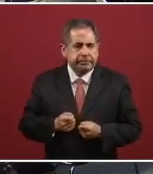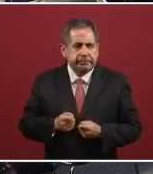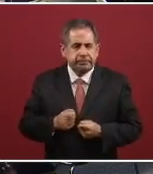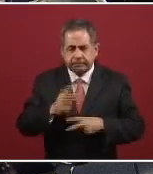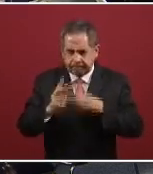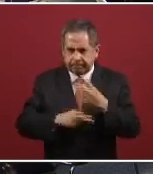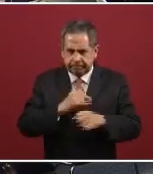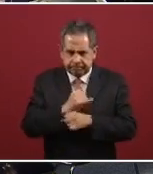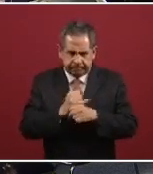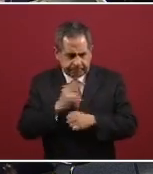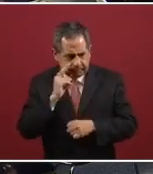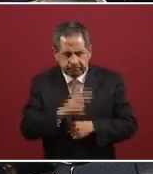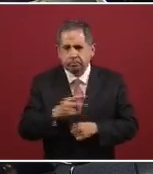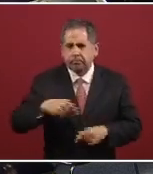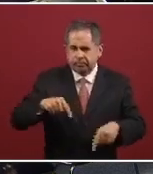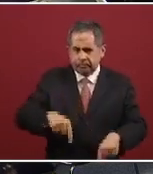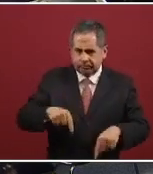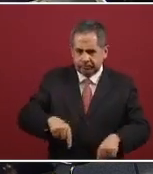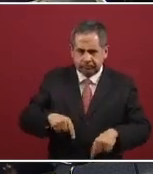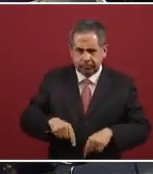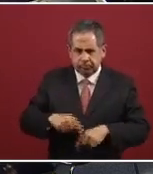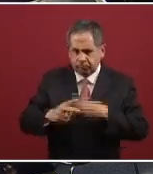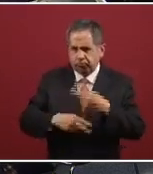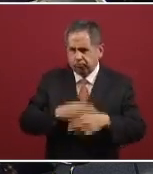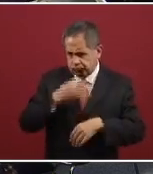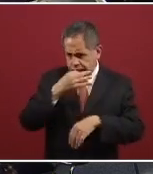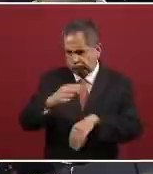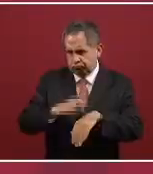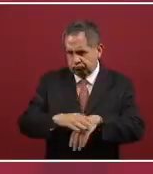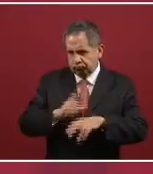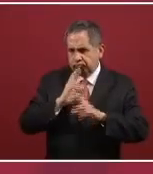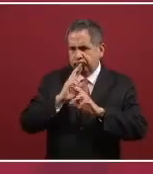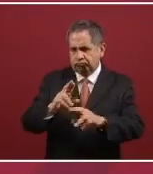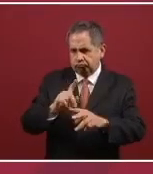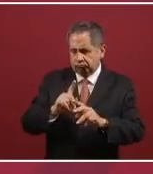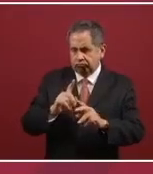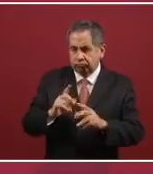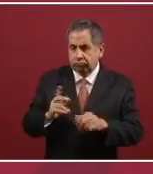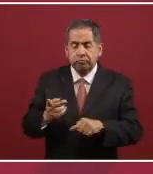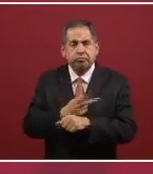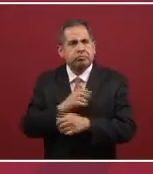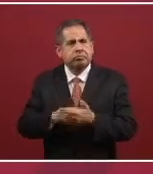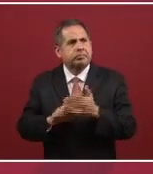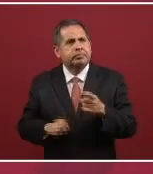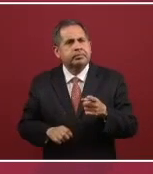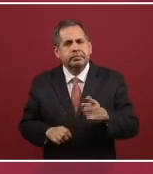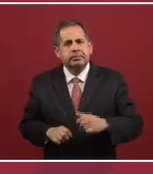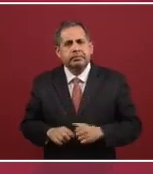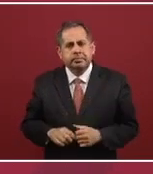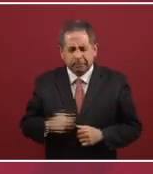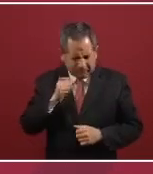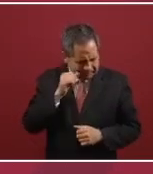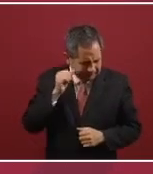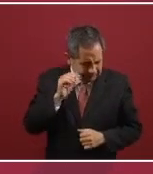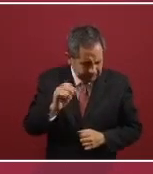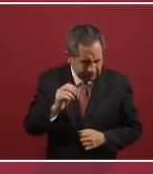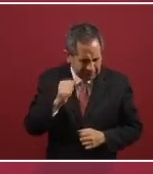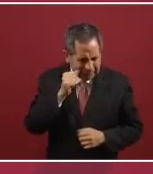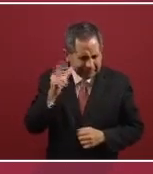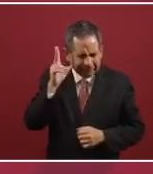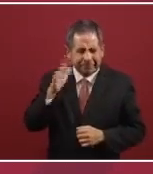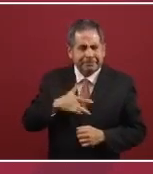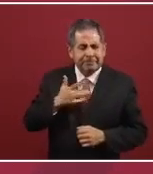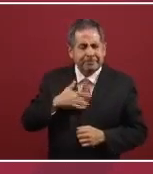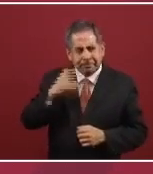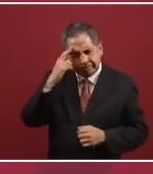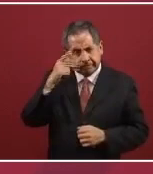a investigar, y aquí mismo vamos a dar respuesta. Por ejemplo, ayer o antier se